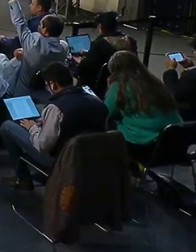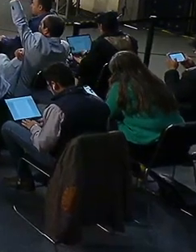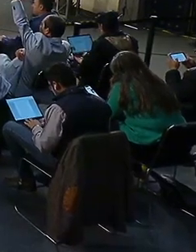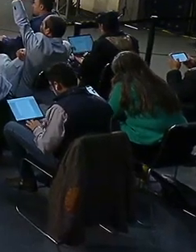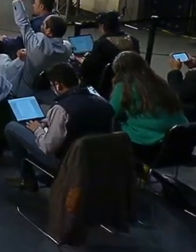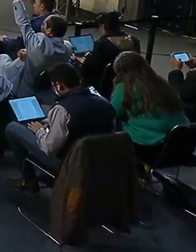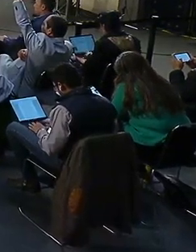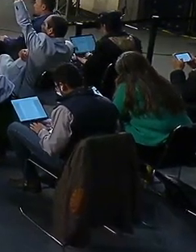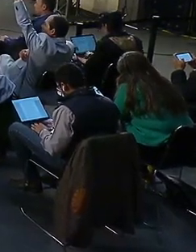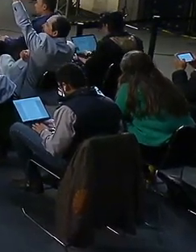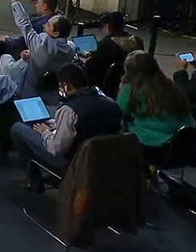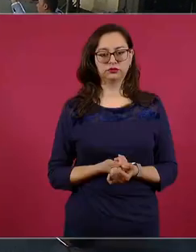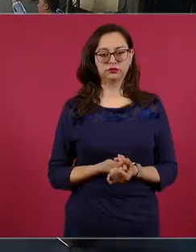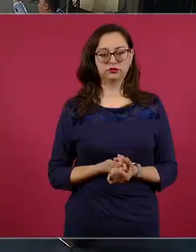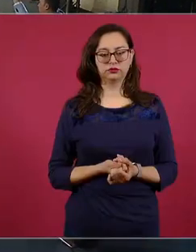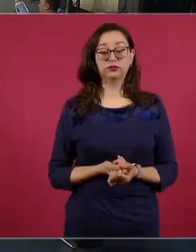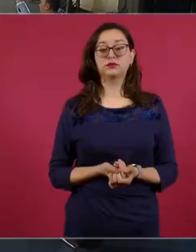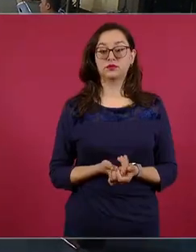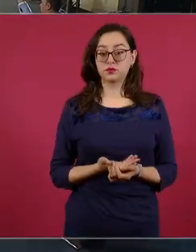Muy bien, pues ya informamos.